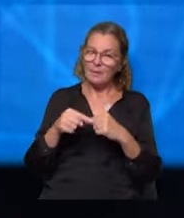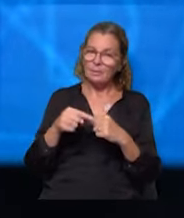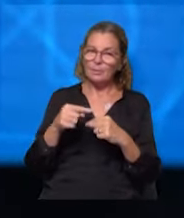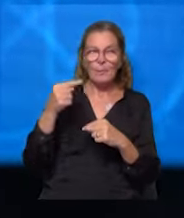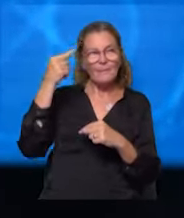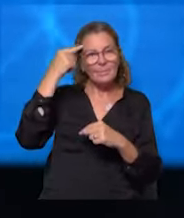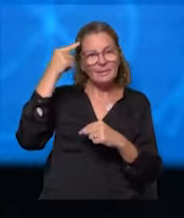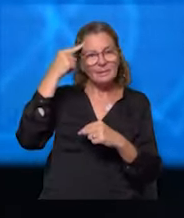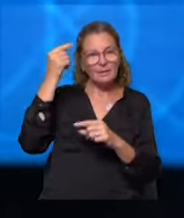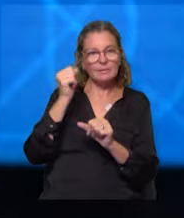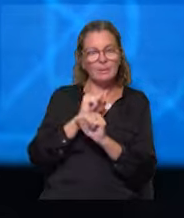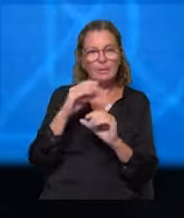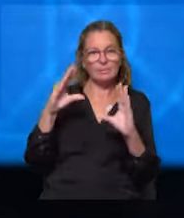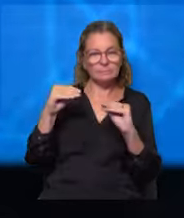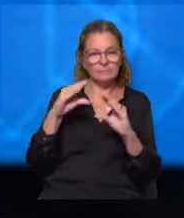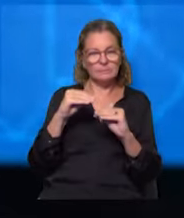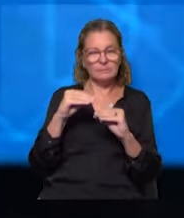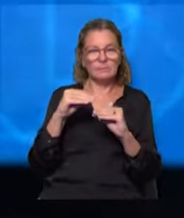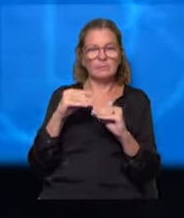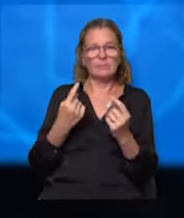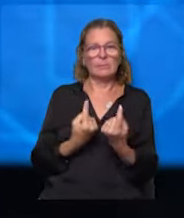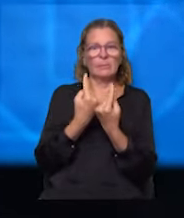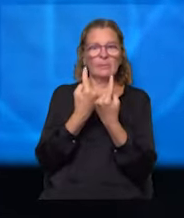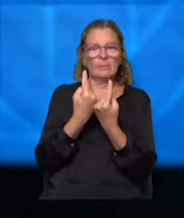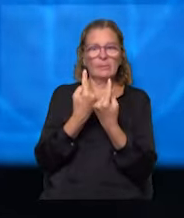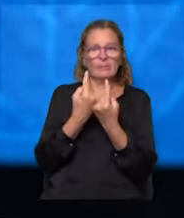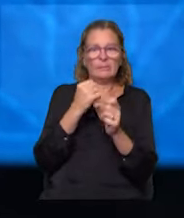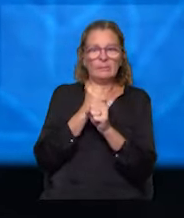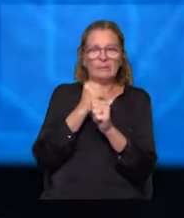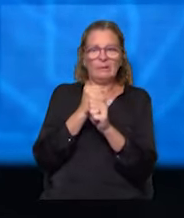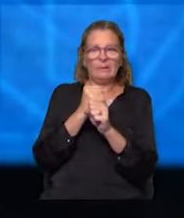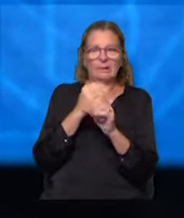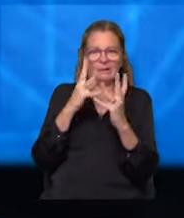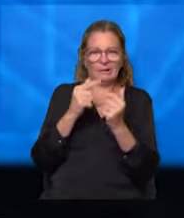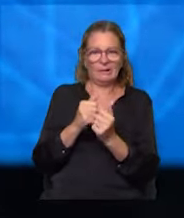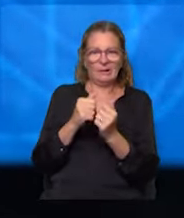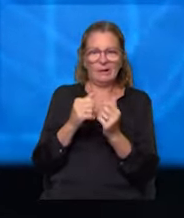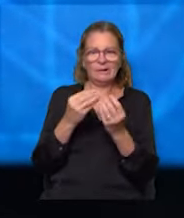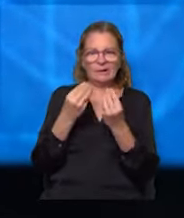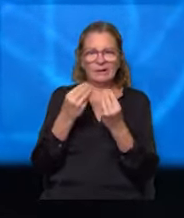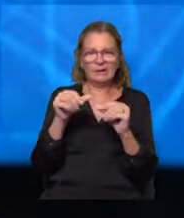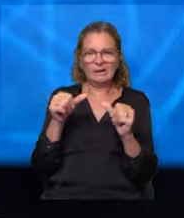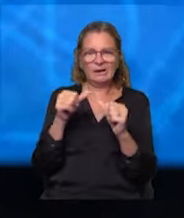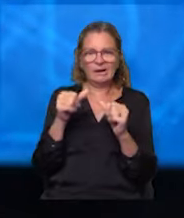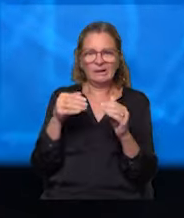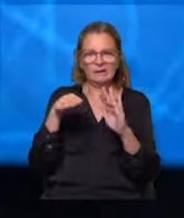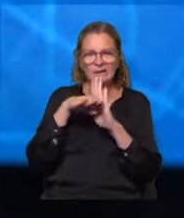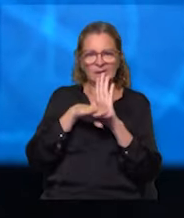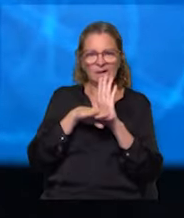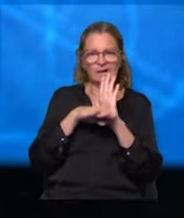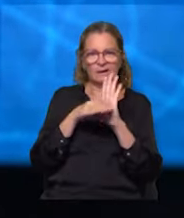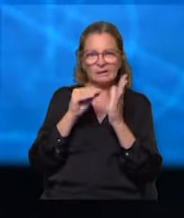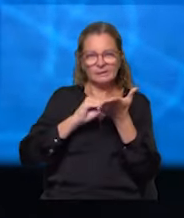madurez de poder dialogar encontrar líneas de acción estrategias que atraviesen las